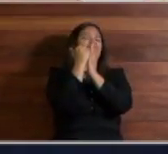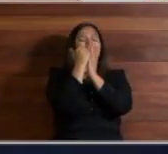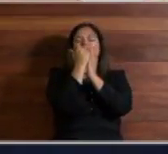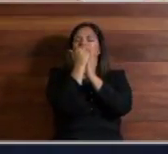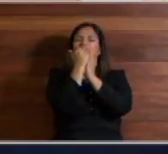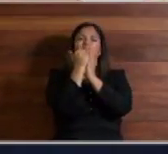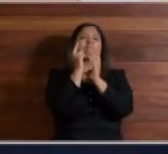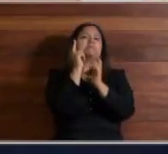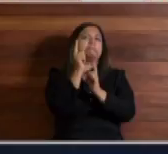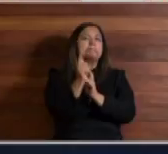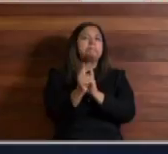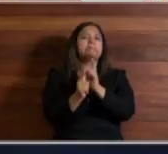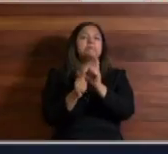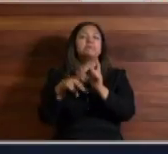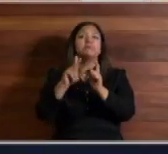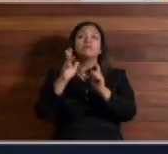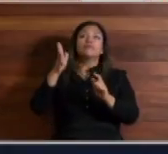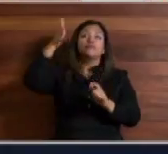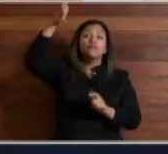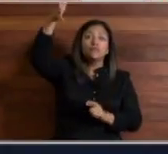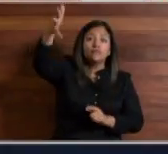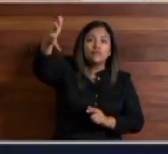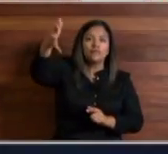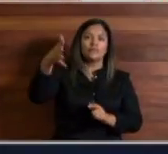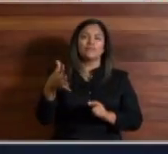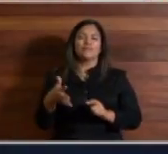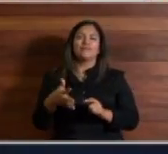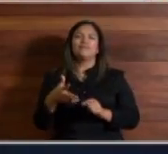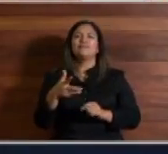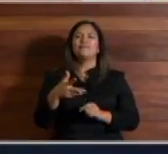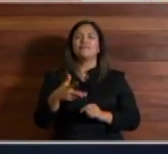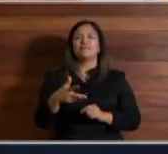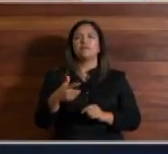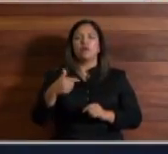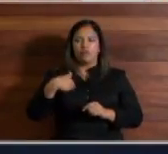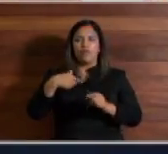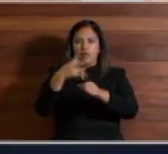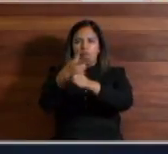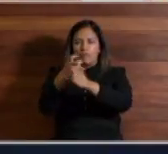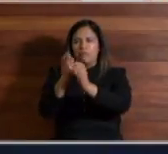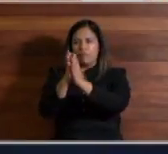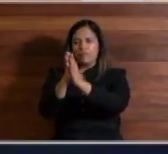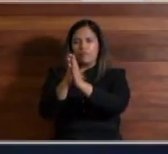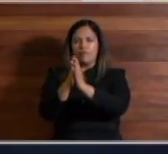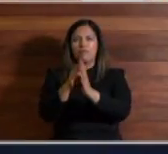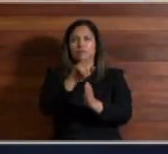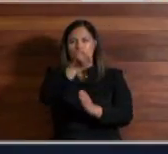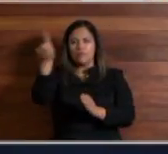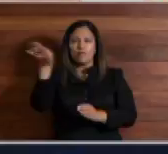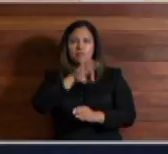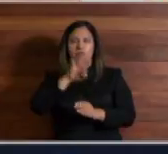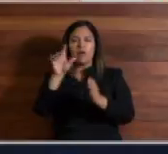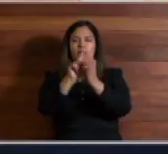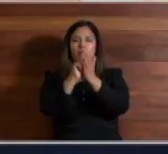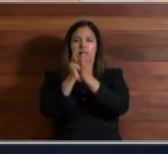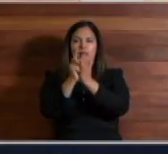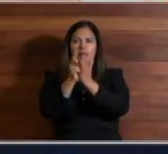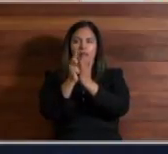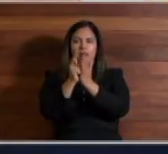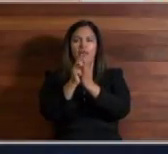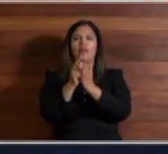sino que el horizonte que nos escribió, y yo los invito a que lean los criterios generales del